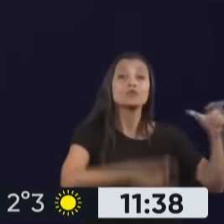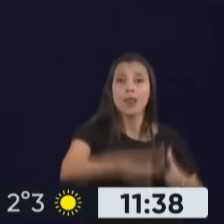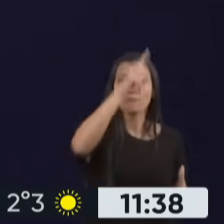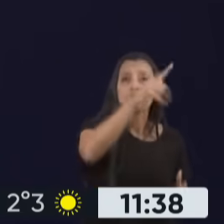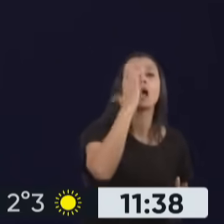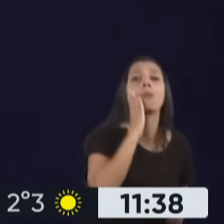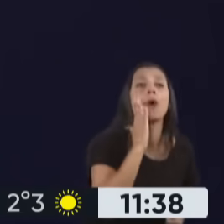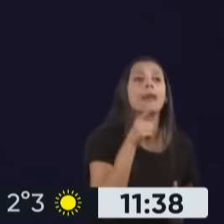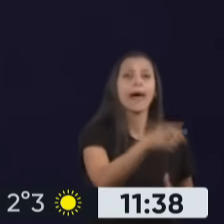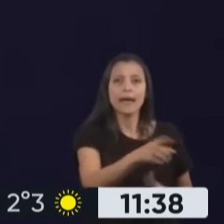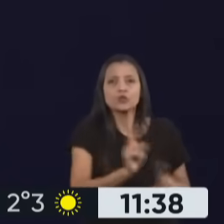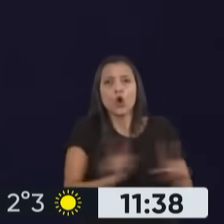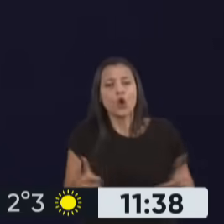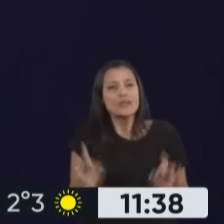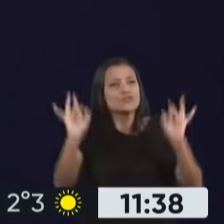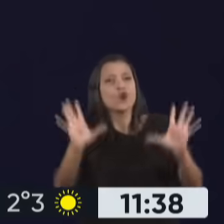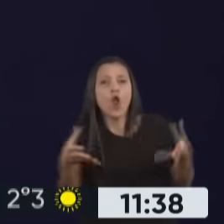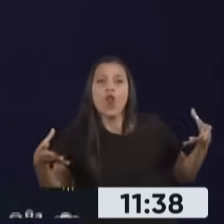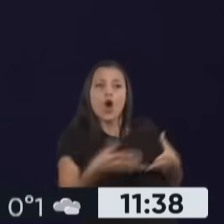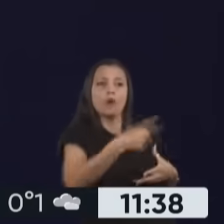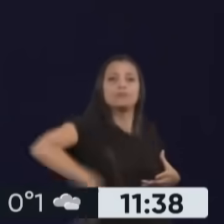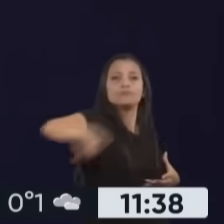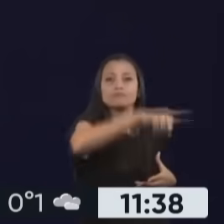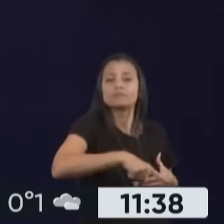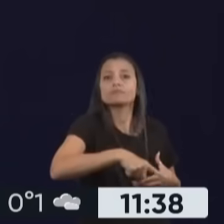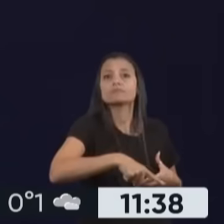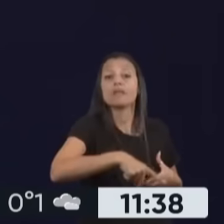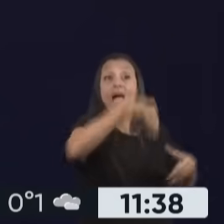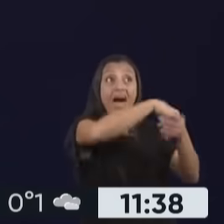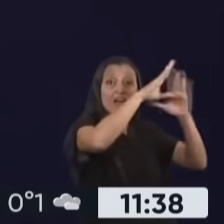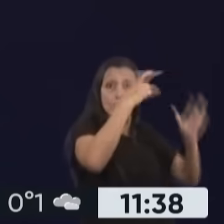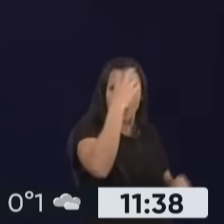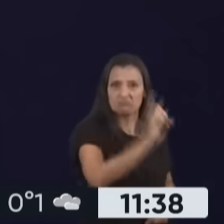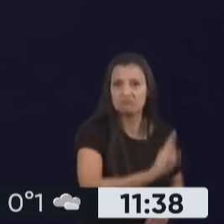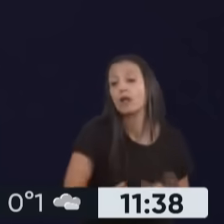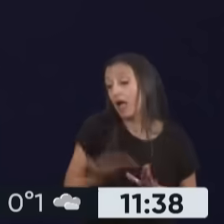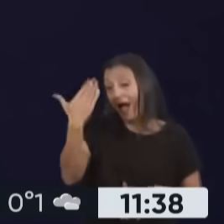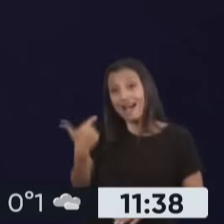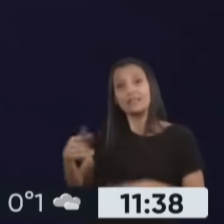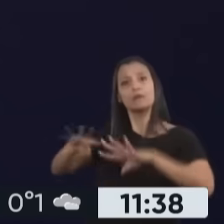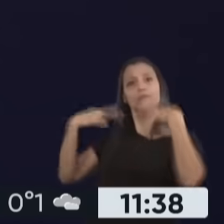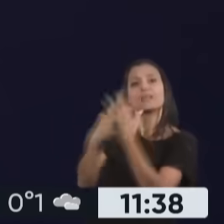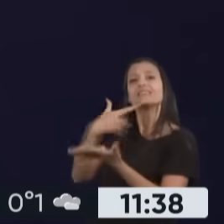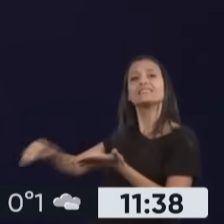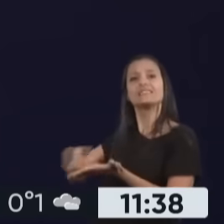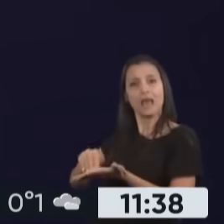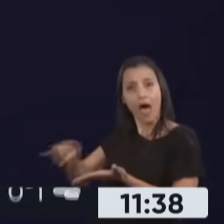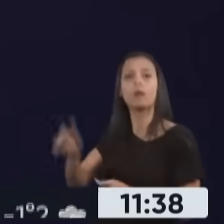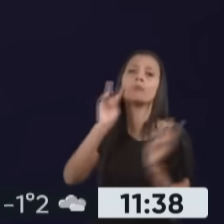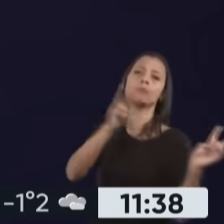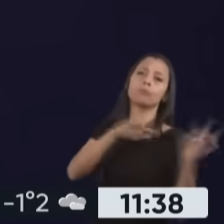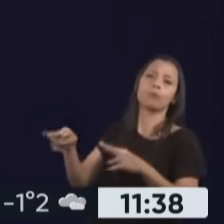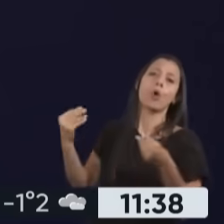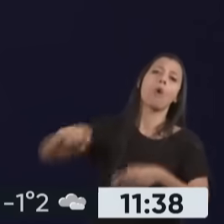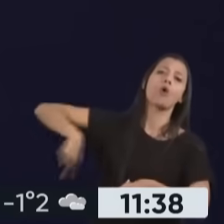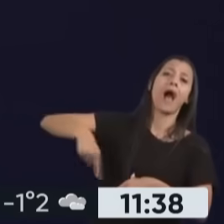no es exclusiva del Cuerpo Legislativo Nacional. Ayer, en el Senado de la provincia de Buenos Aires, vimos cómo la